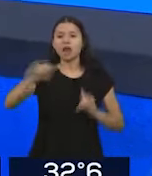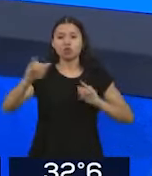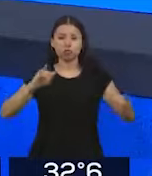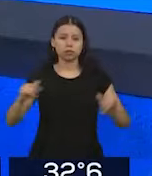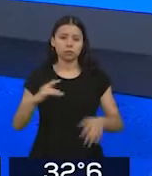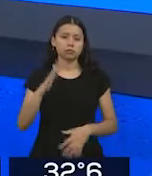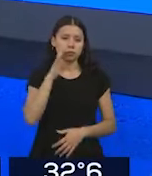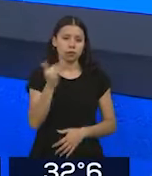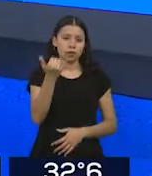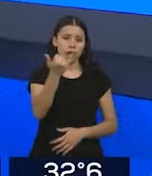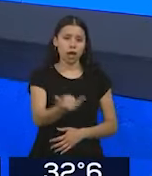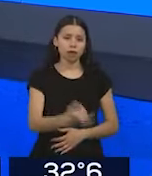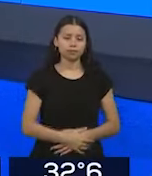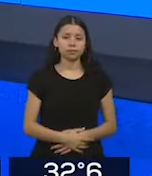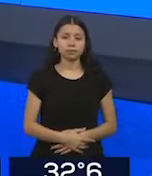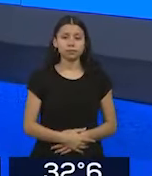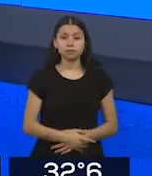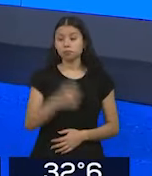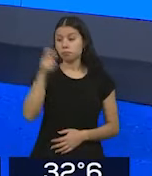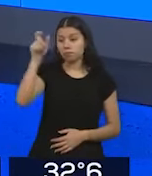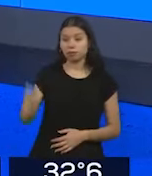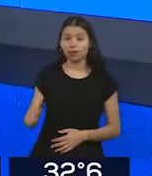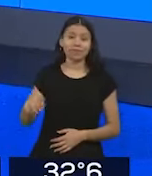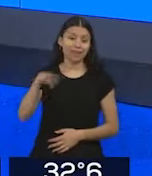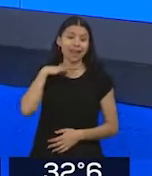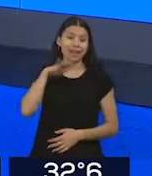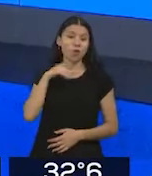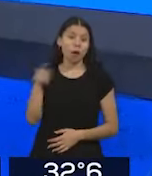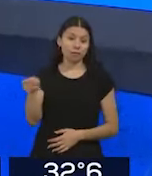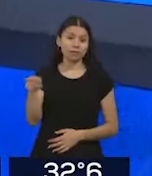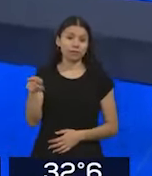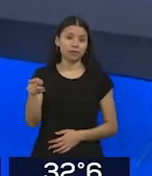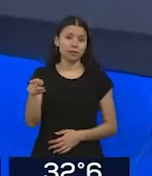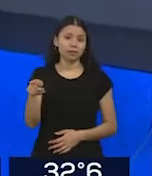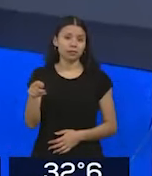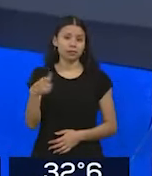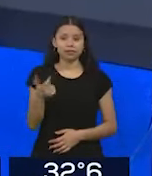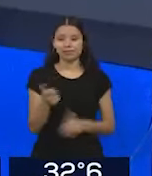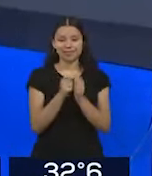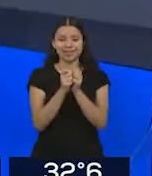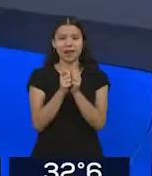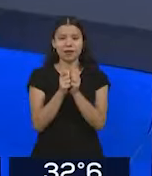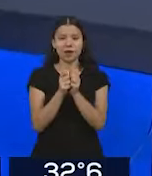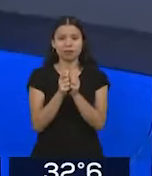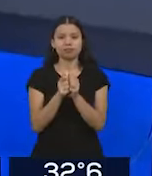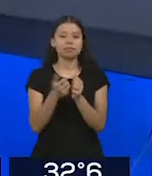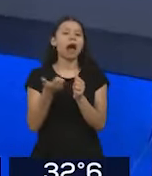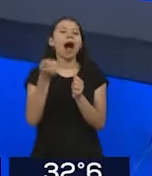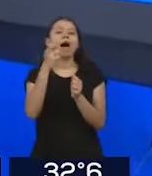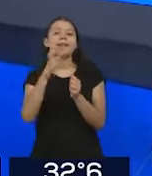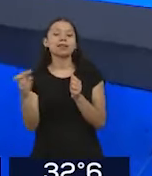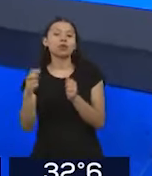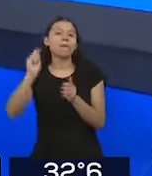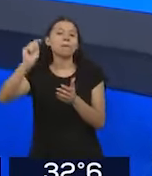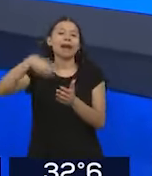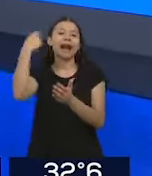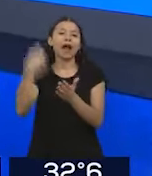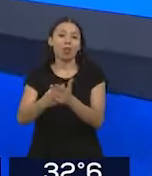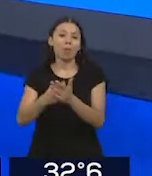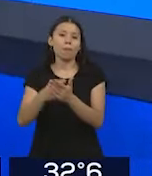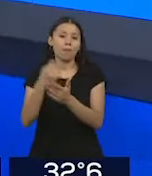cual el individuo, el delincuente, ya lo podemos llamar así, el delincuente toma su celular, le muestra la aplicación de Mercado Pago que luce